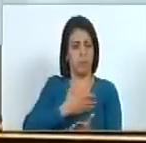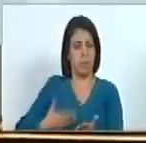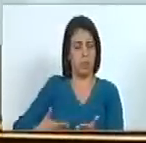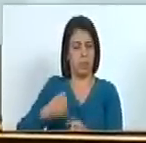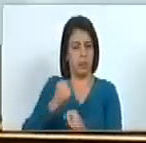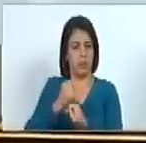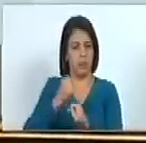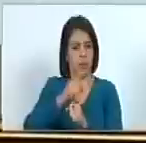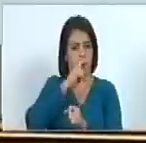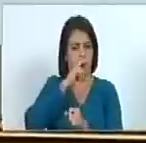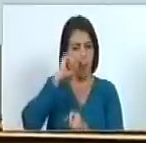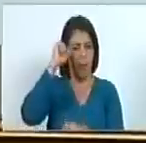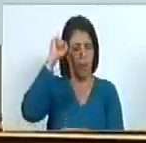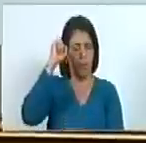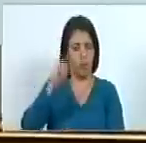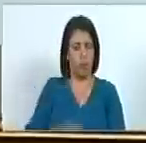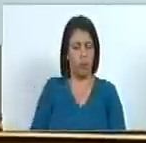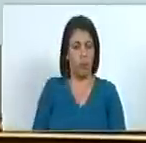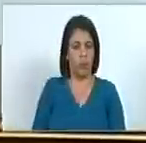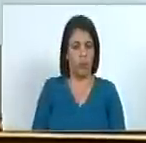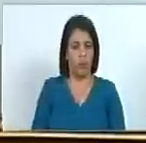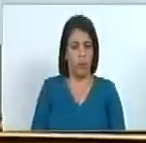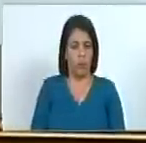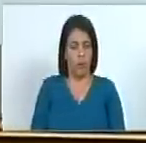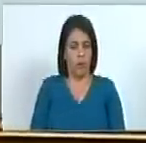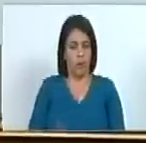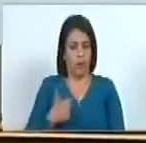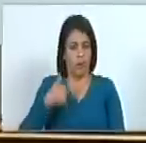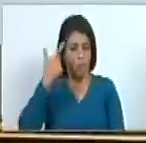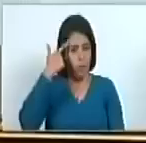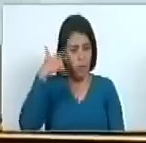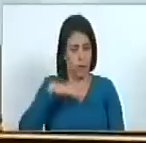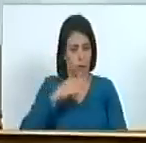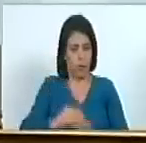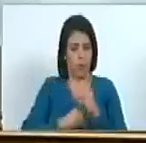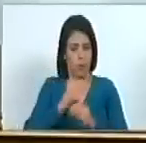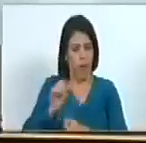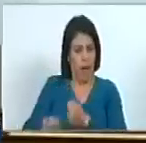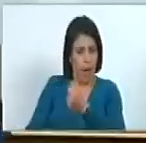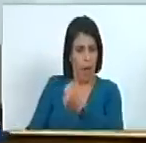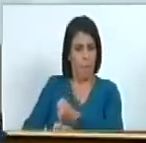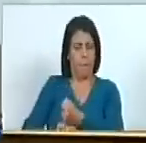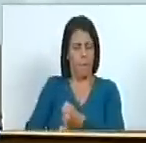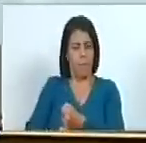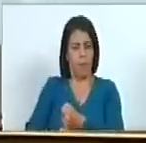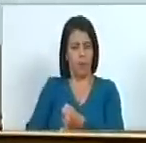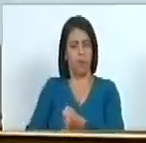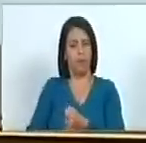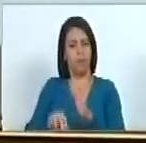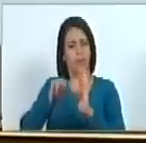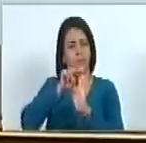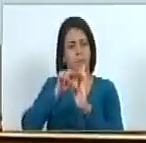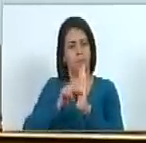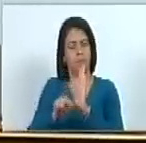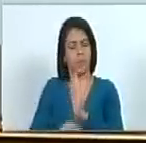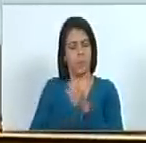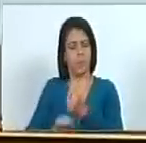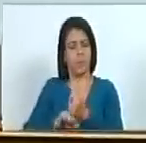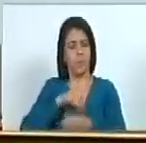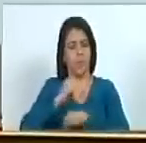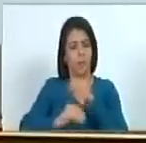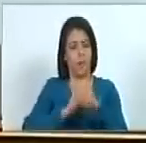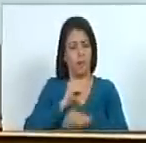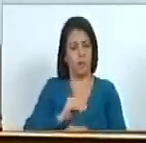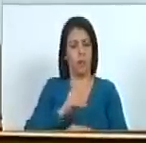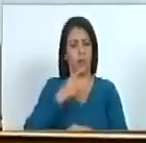obrero Nicolás Maduro Moro. Yo creo que nos corresponde expresar el respaldo a las medidas anunciadas por el presidente ayer